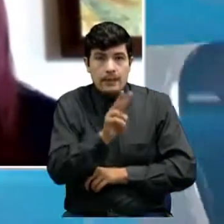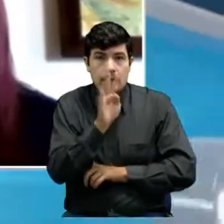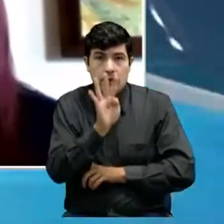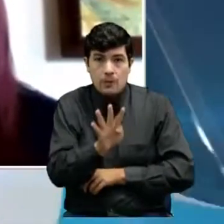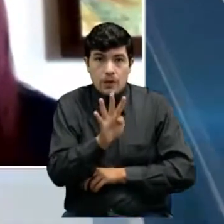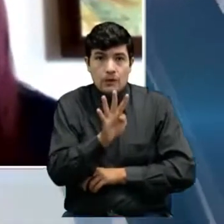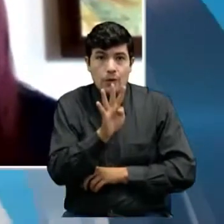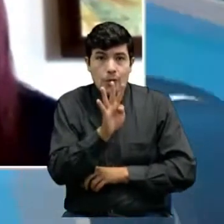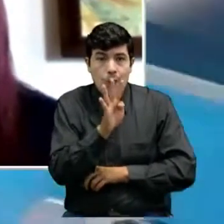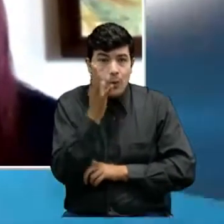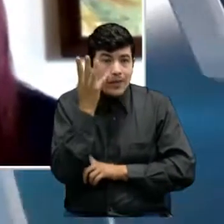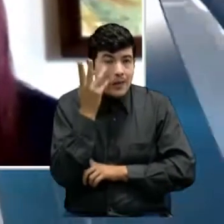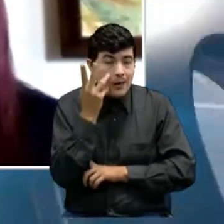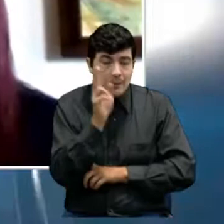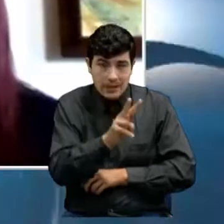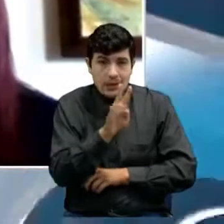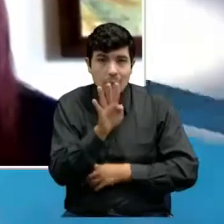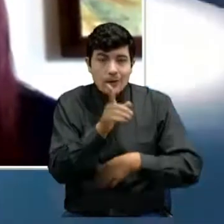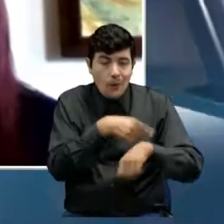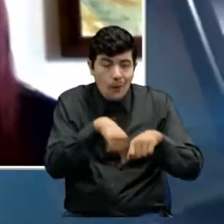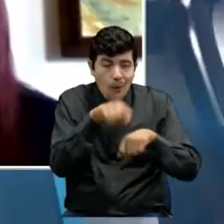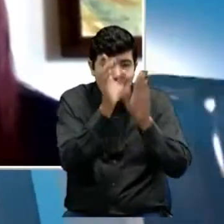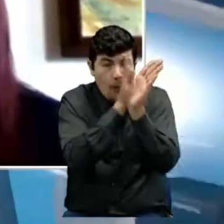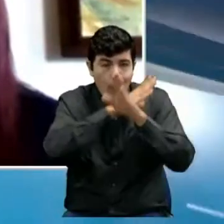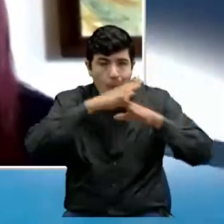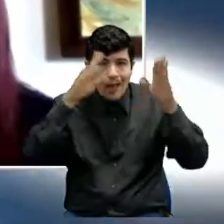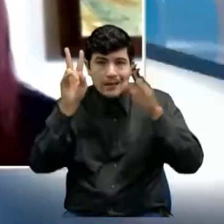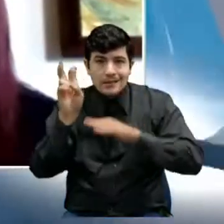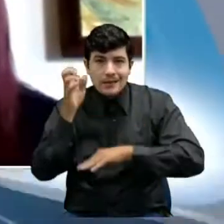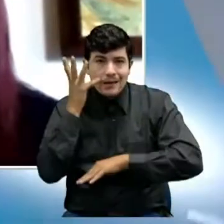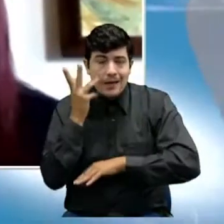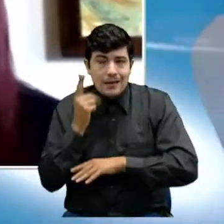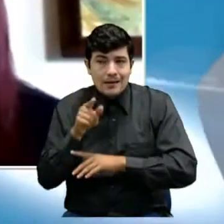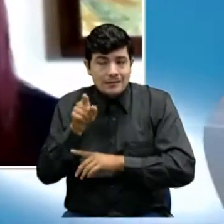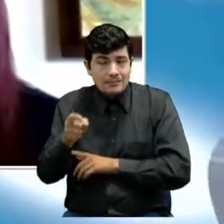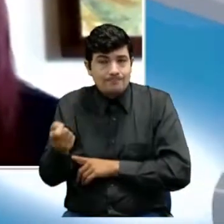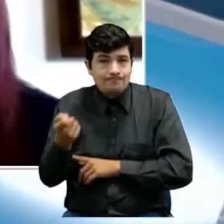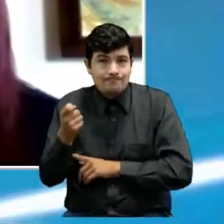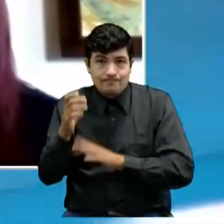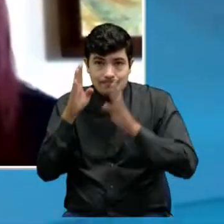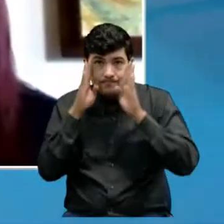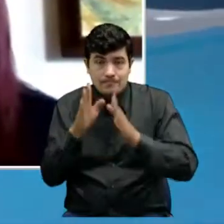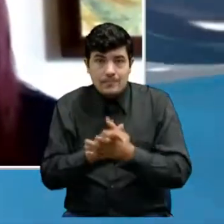24/7, como dirían algunos, si es una empleada interna.